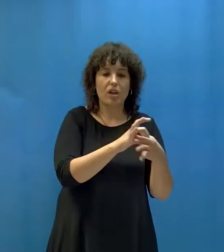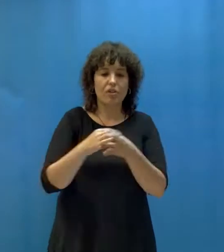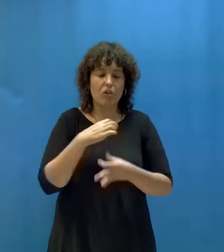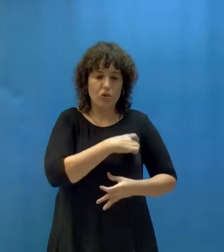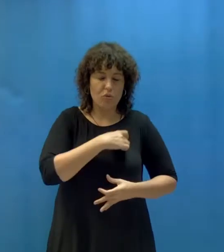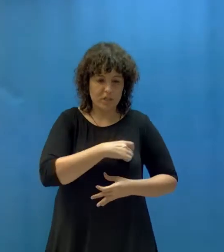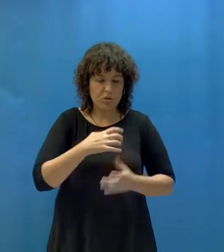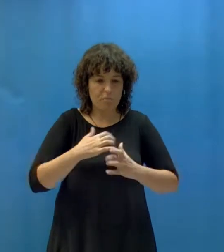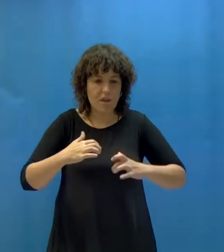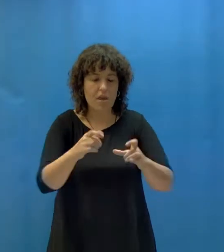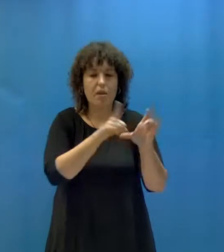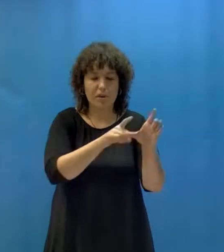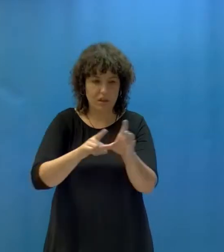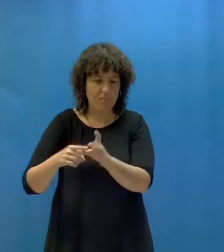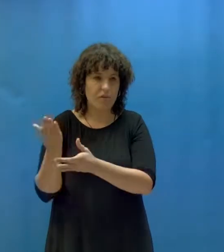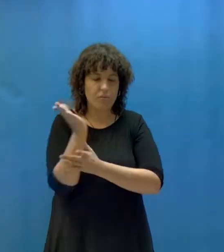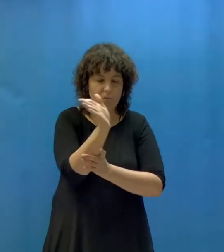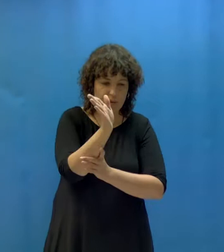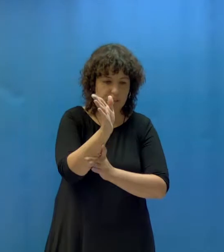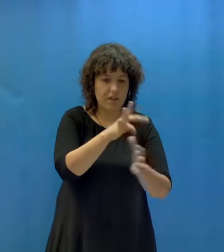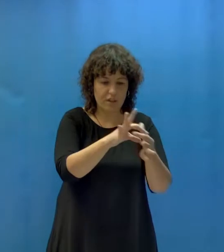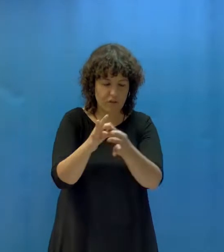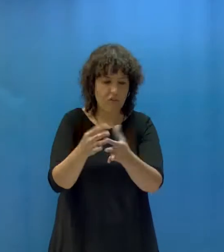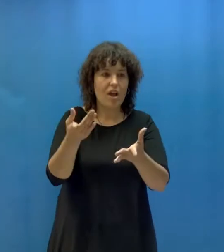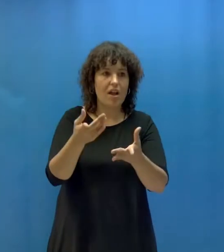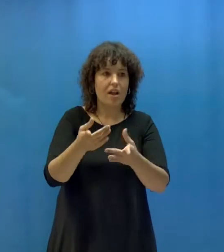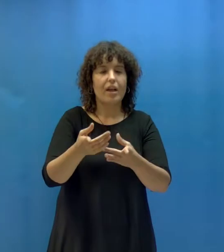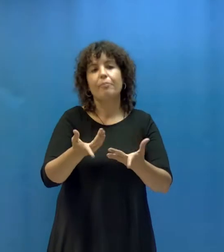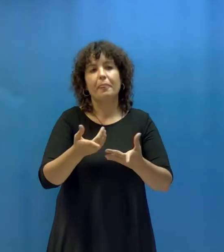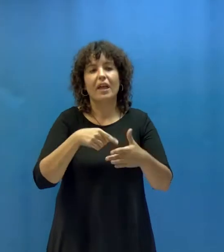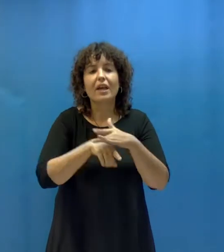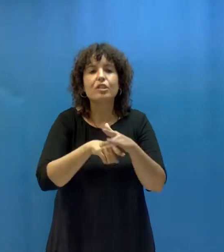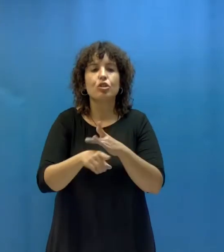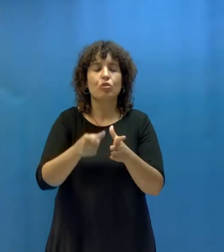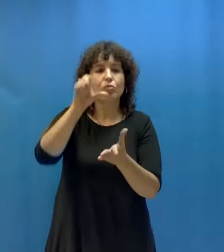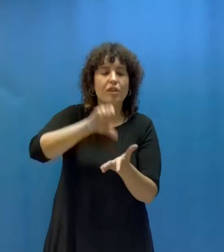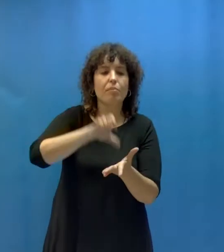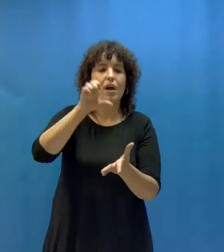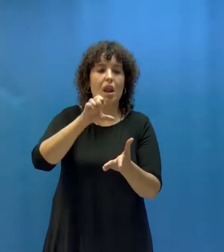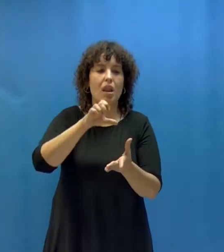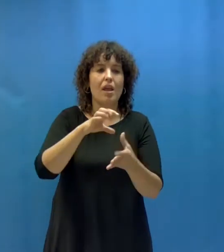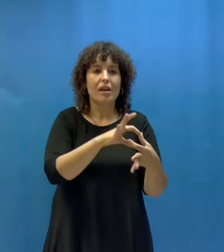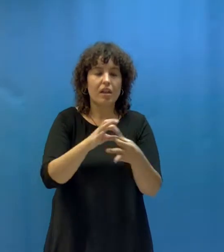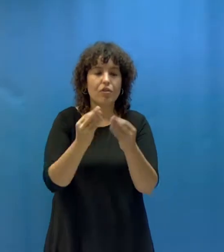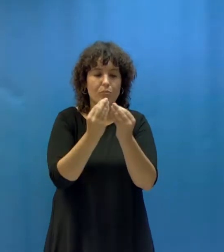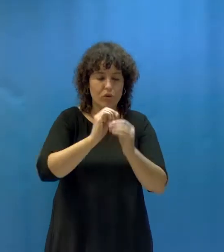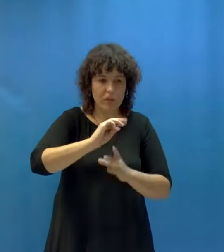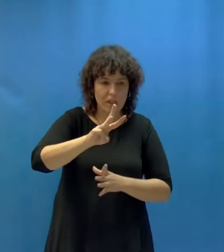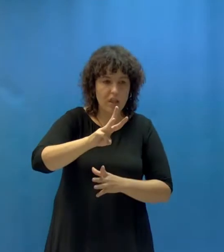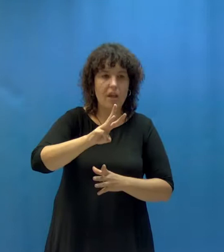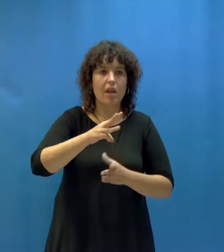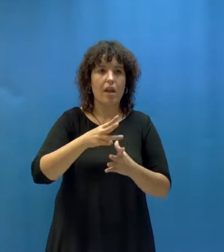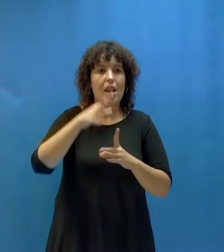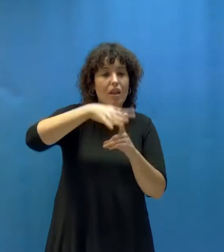Abierto y Participación y a propuesta del teniente delegado de gestión municipal. En relación con este expediente, la relación es la número 13. Las facturas